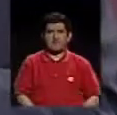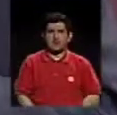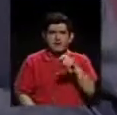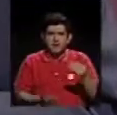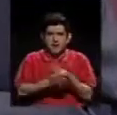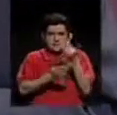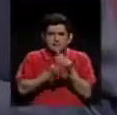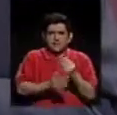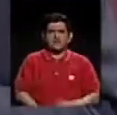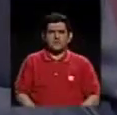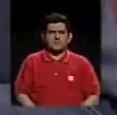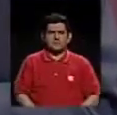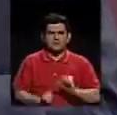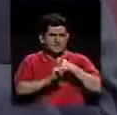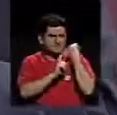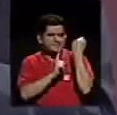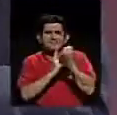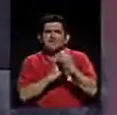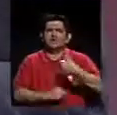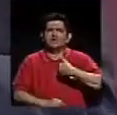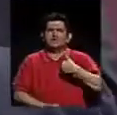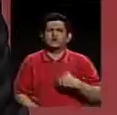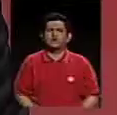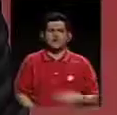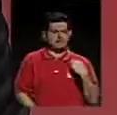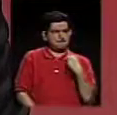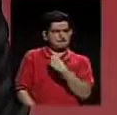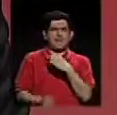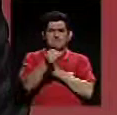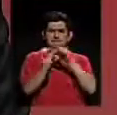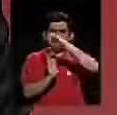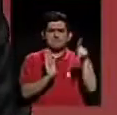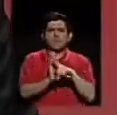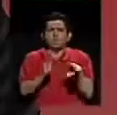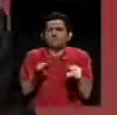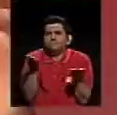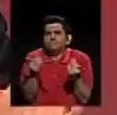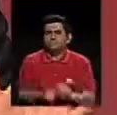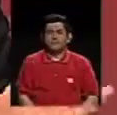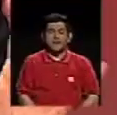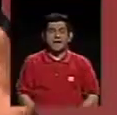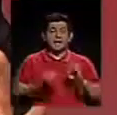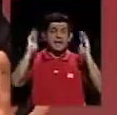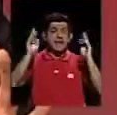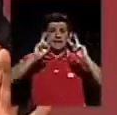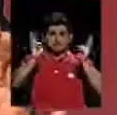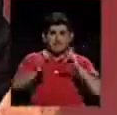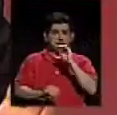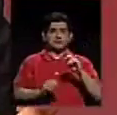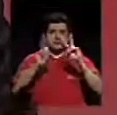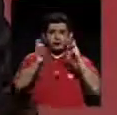nueva conformación en ese caso, digamos, de la Sala Constitucional? Hay macro temas y temas